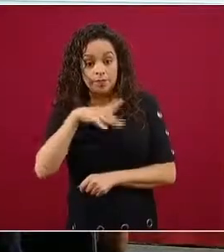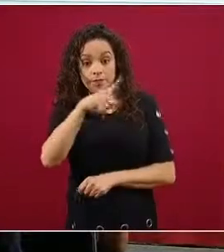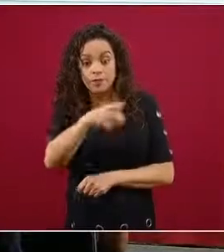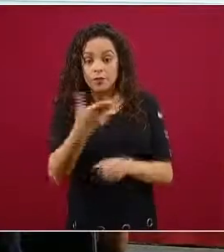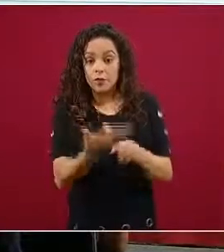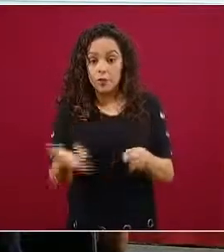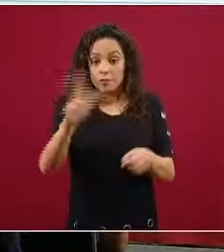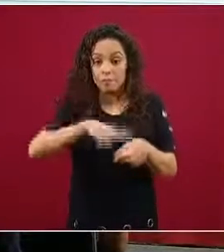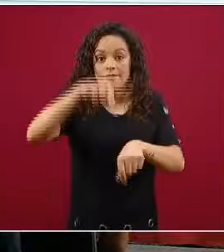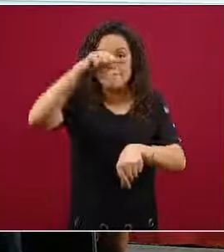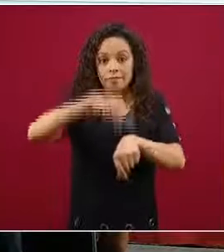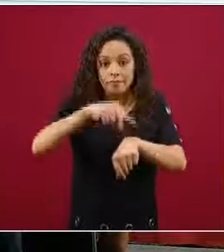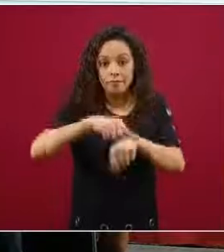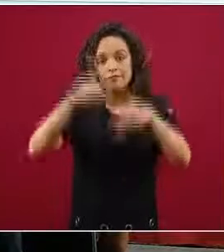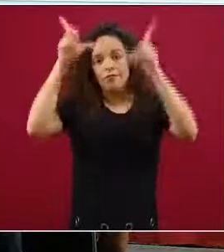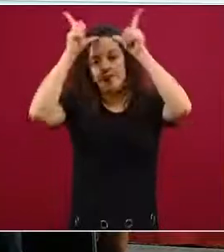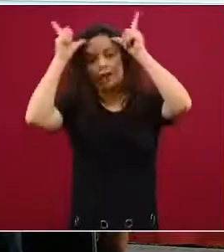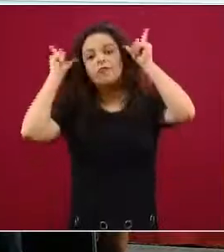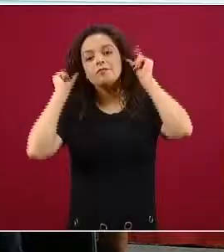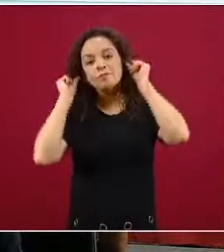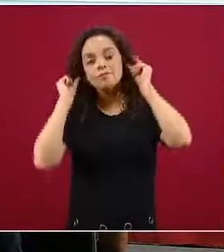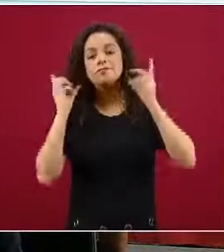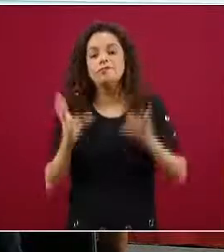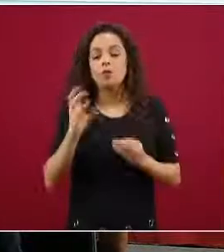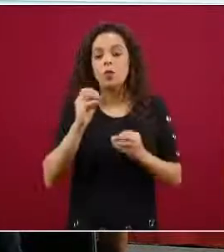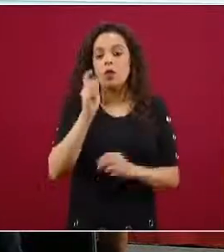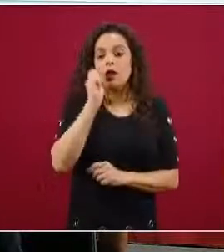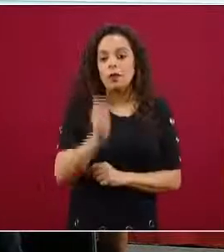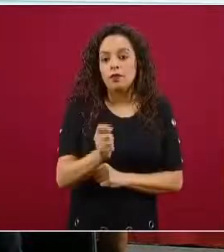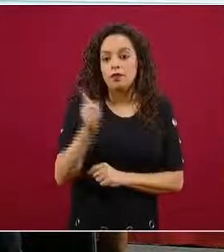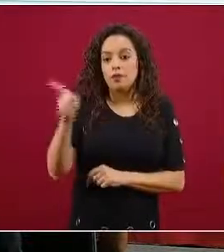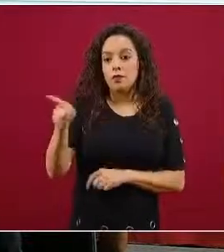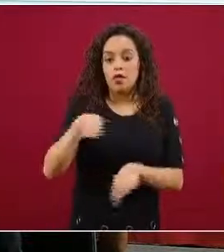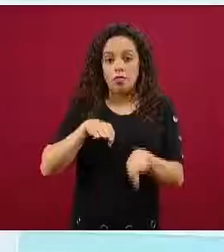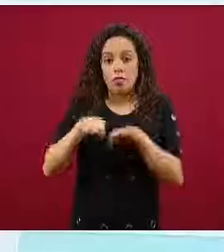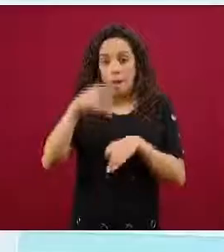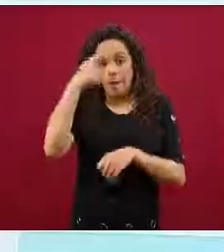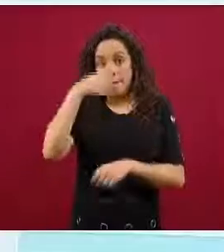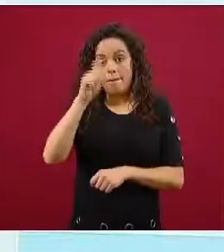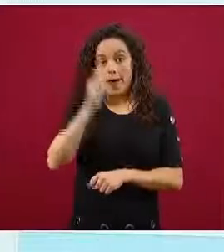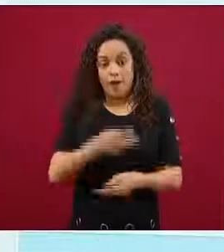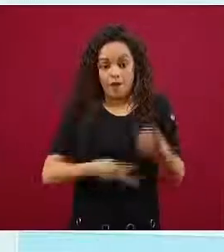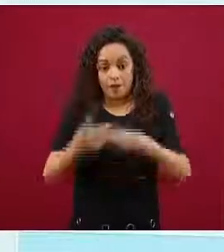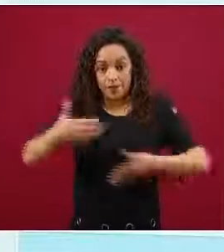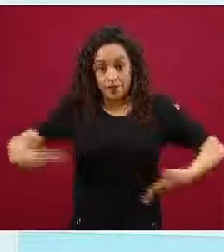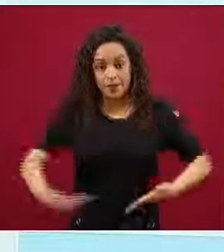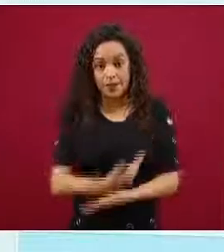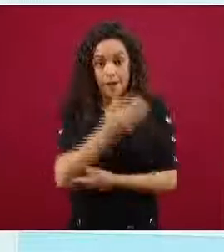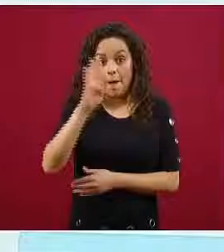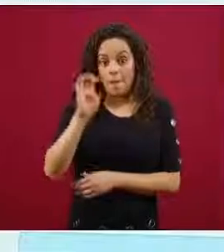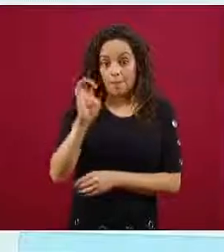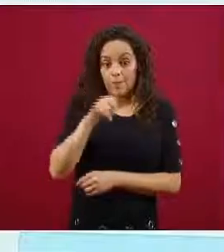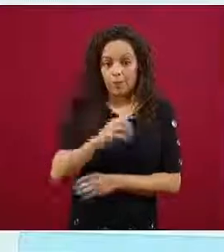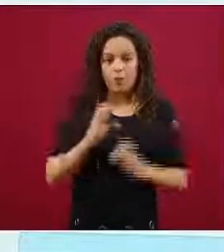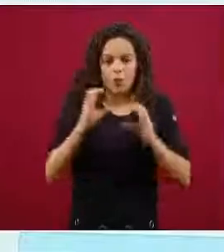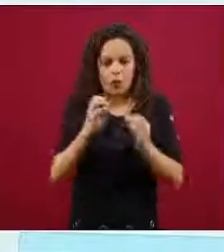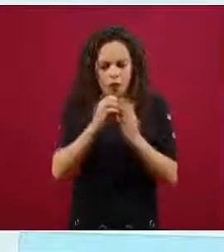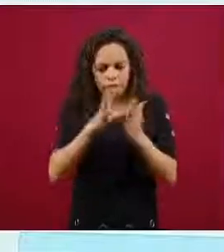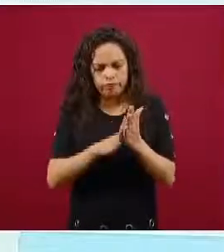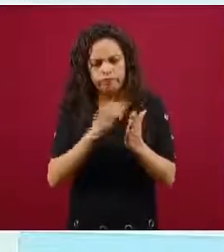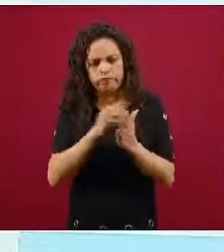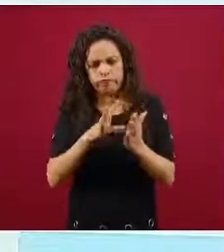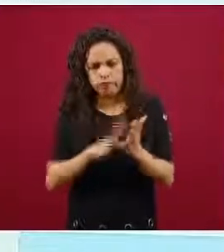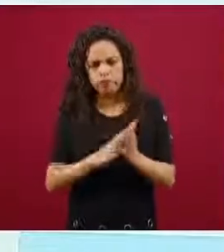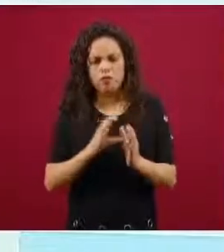médico, de las enfermeras obstetras o de la partera profesional que está llevando el control prenatal, se permita una